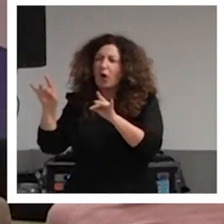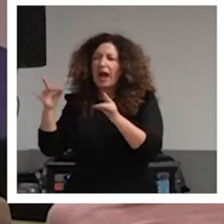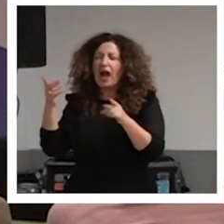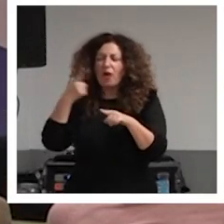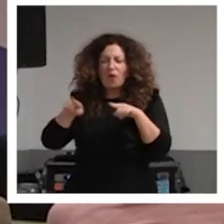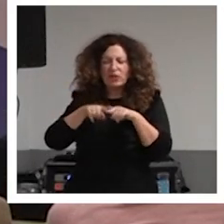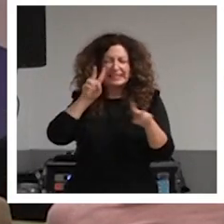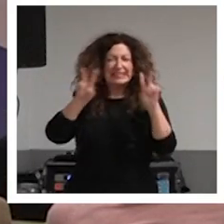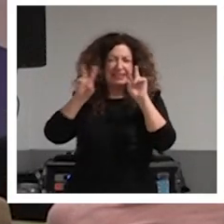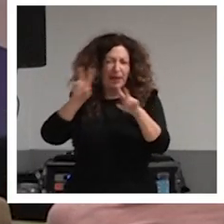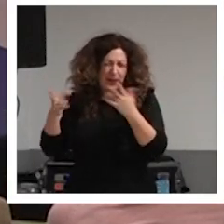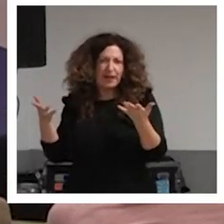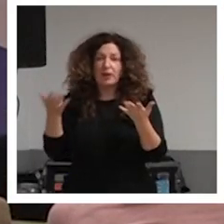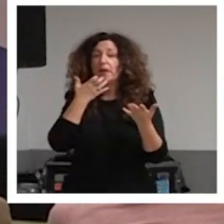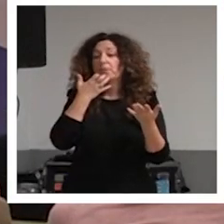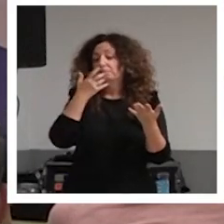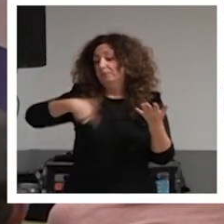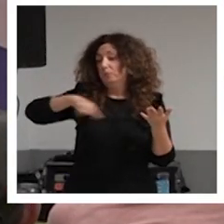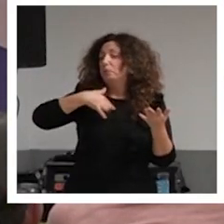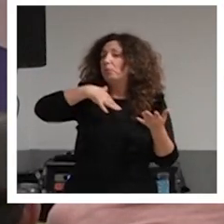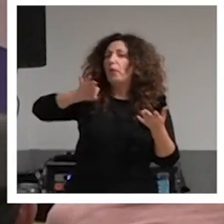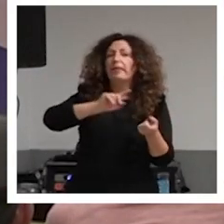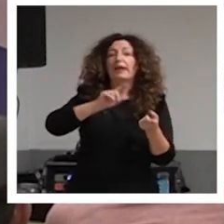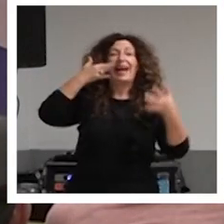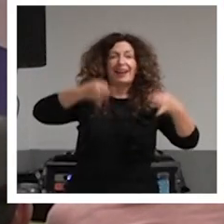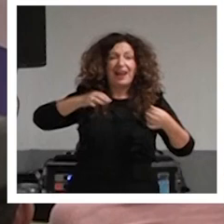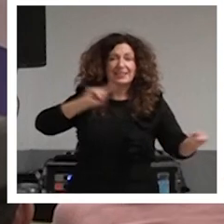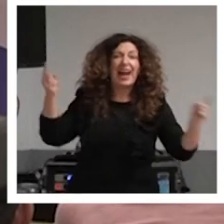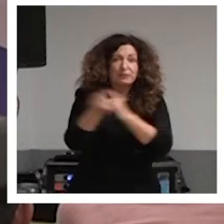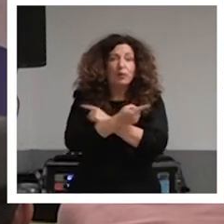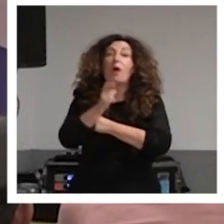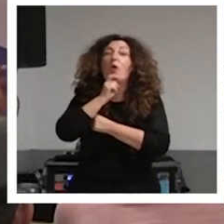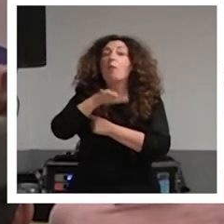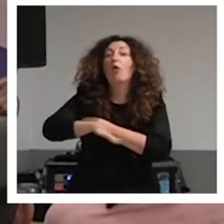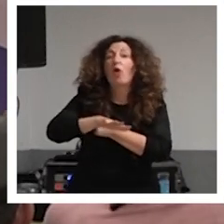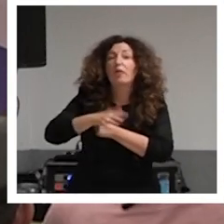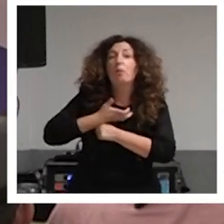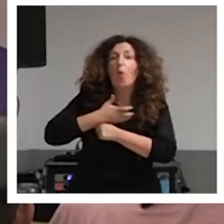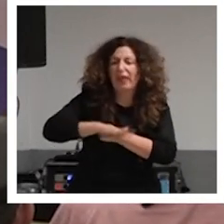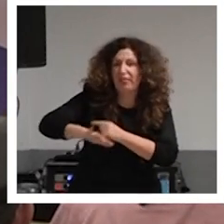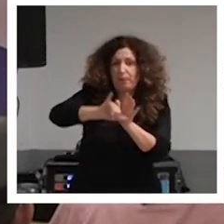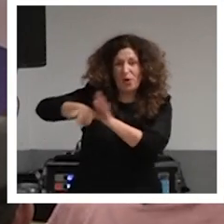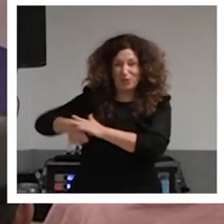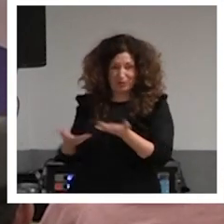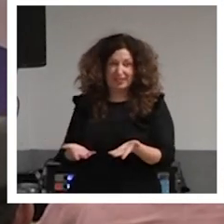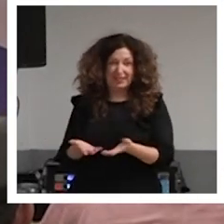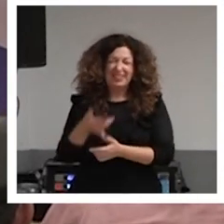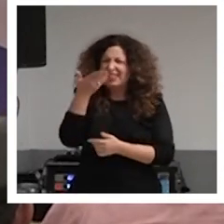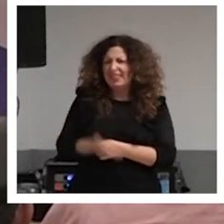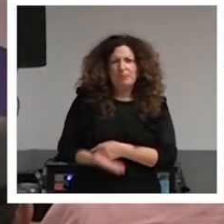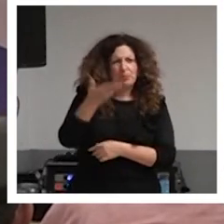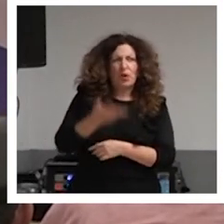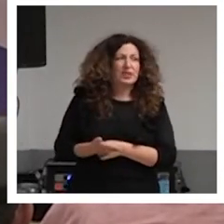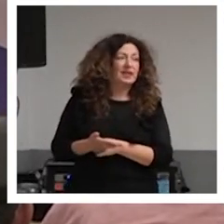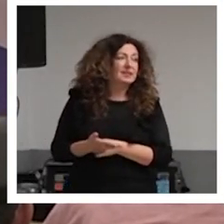ve como cuando somos capaces de transformar la realidad lo hacemos desde los municipios es muy importante no